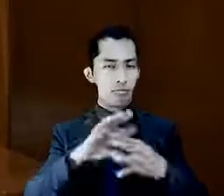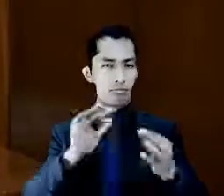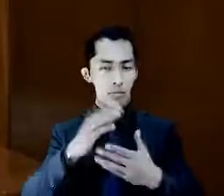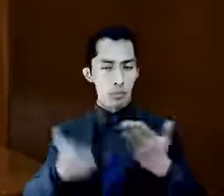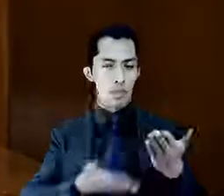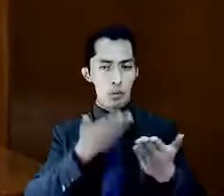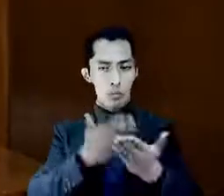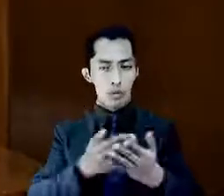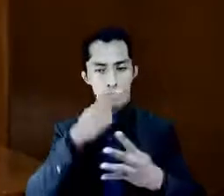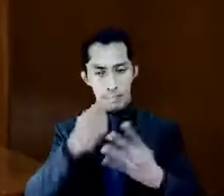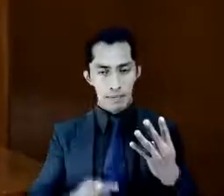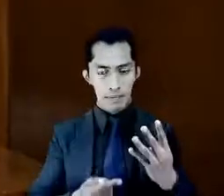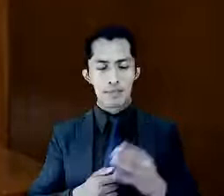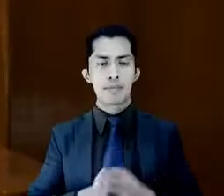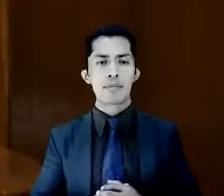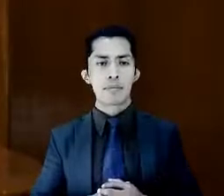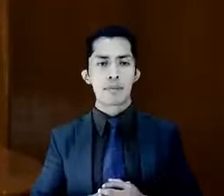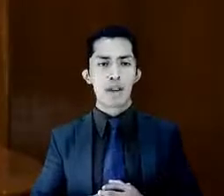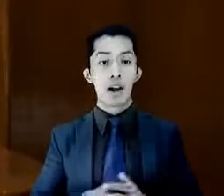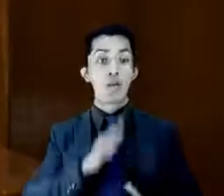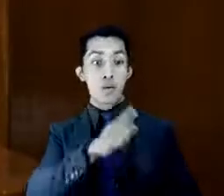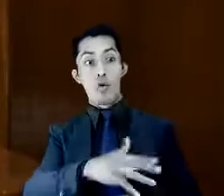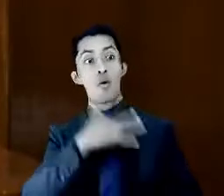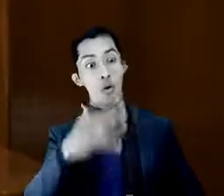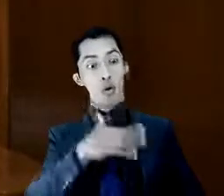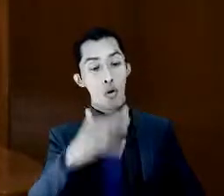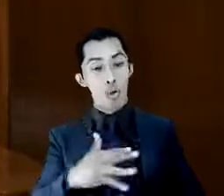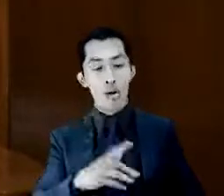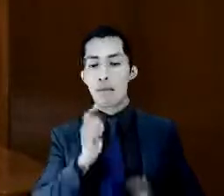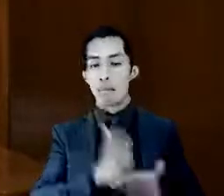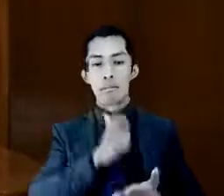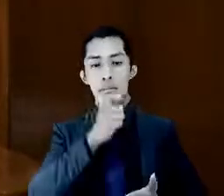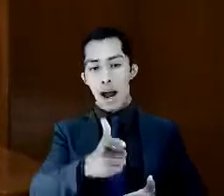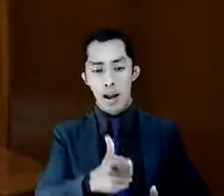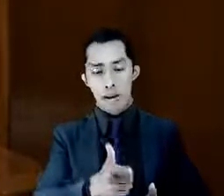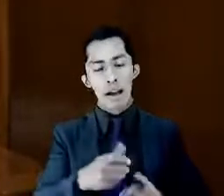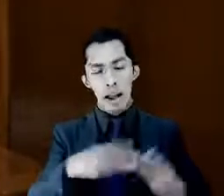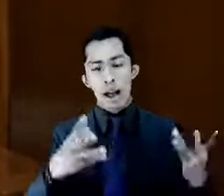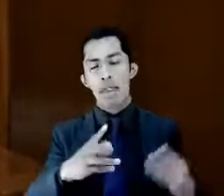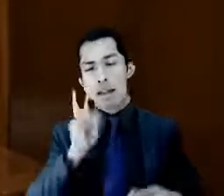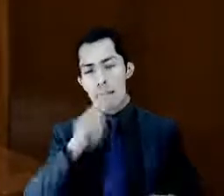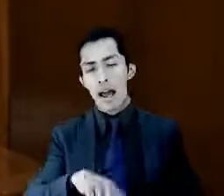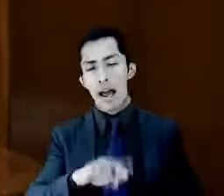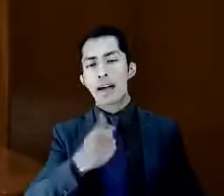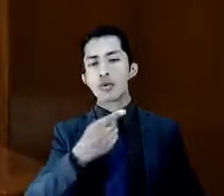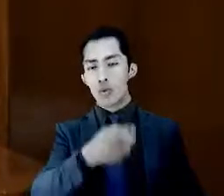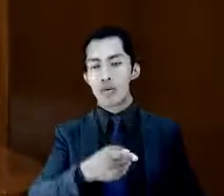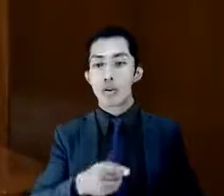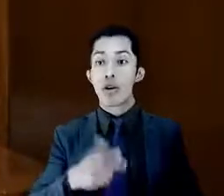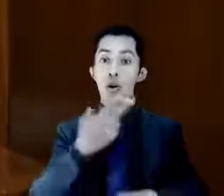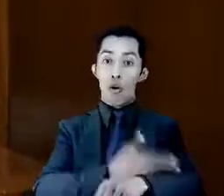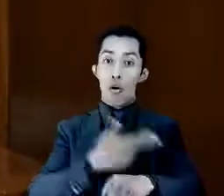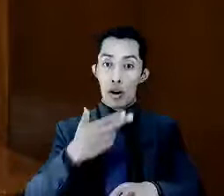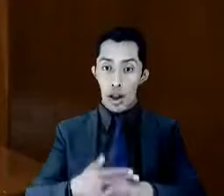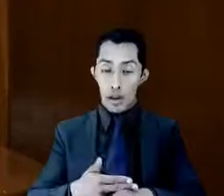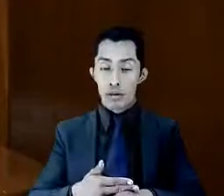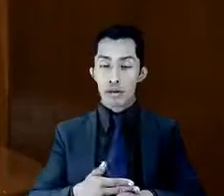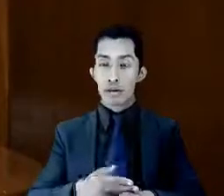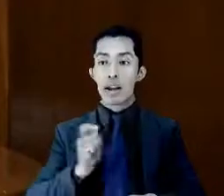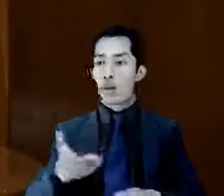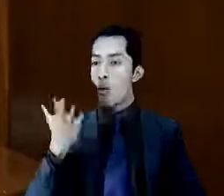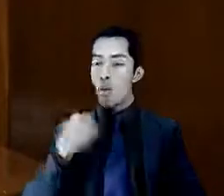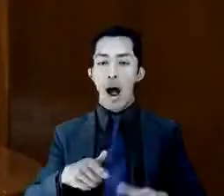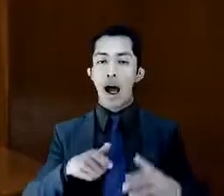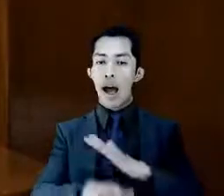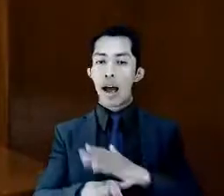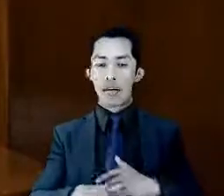exposición de motivos. Si eres corrupto, no hay sueldo que evite que lo seas. Si eres honesto, no hay soborno que